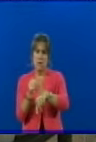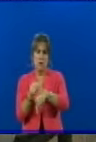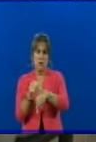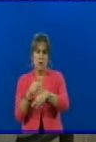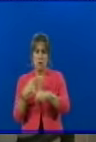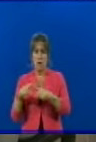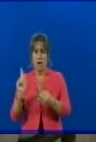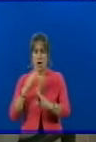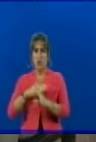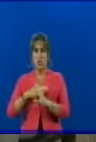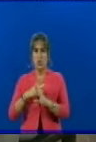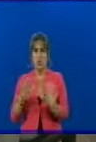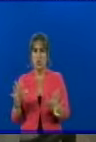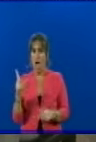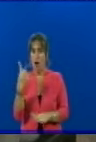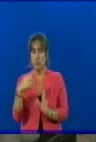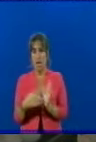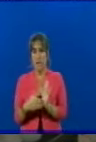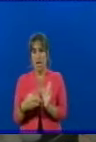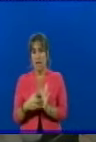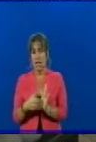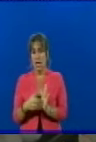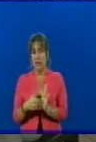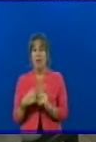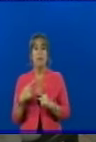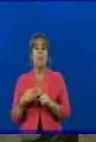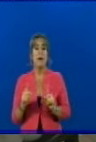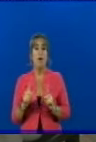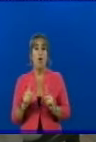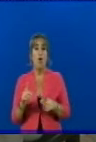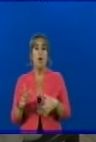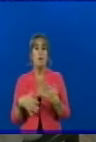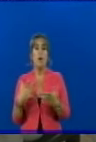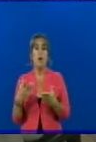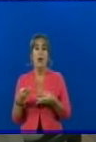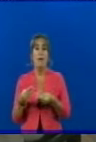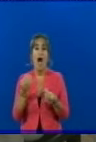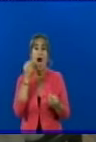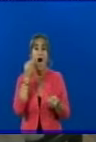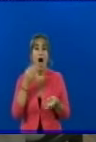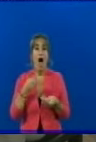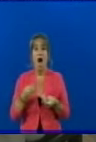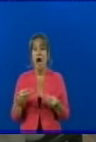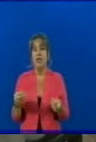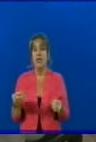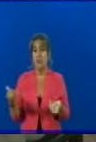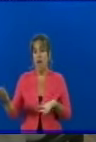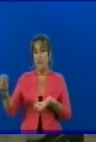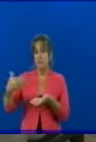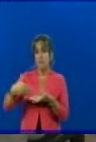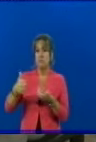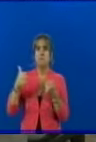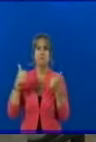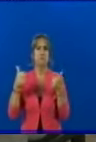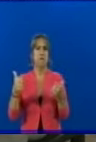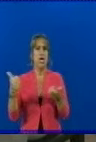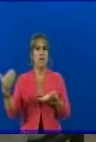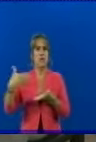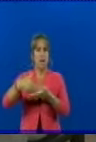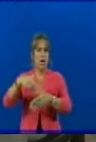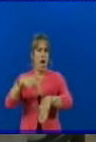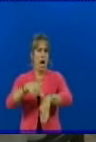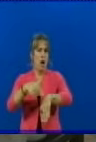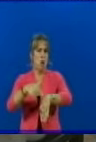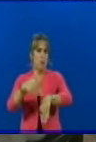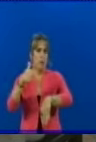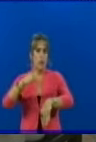día y casi son las 1 ya de la tarde. Y el problema con la distribución de harina, en este momento la distribución de harina está bien, la harina